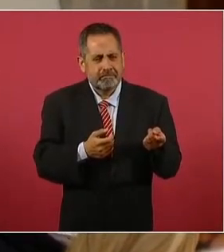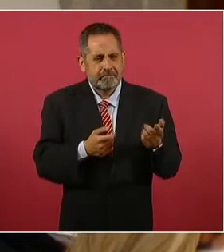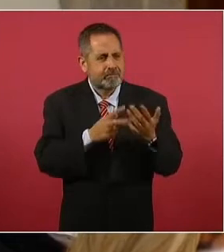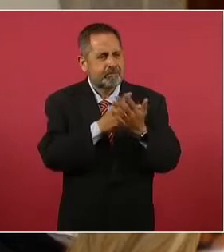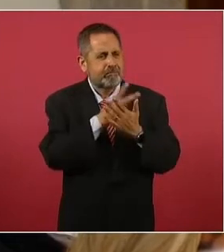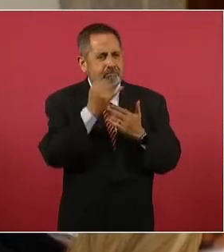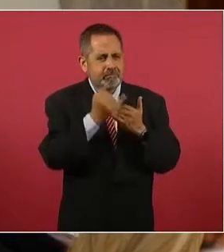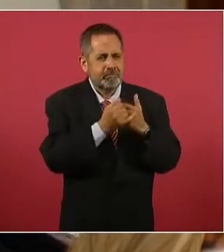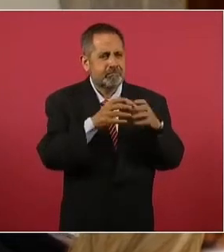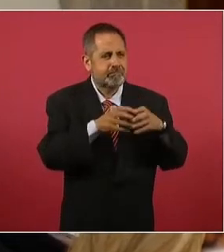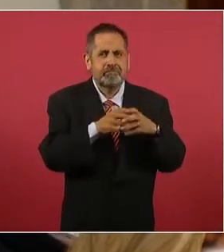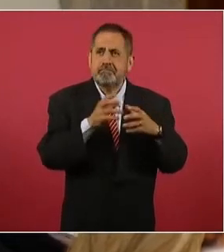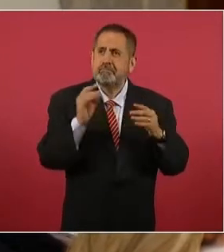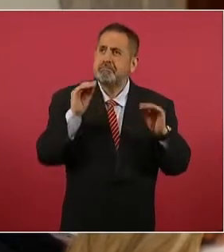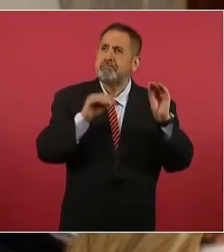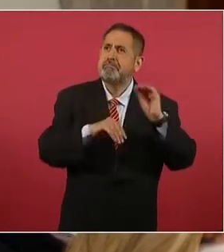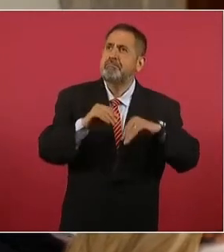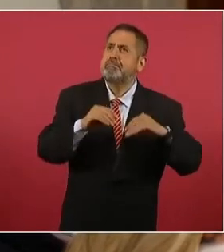proyectos de infraestructura